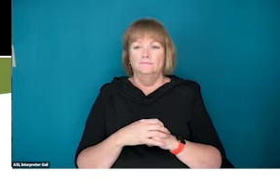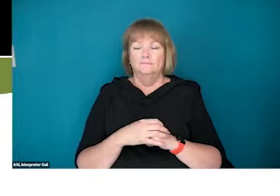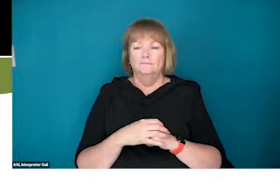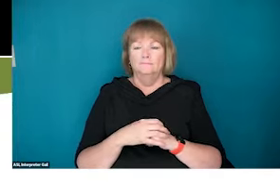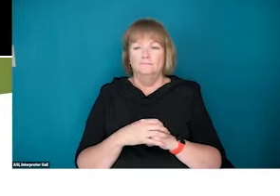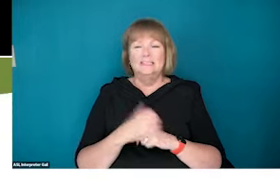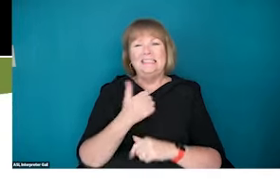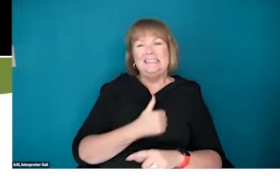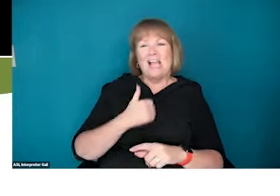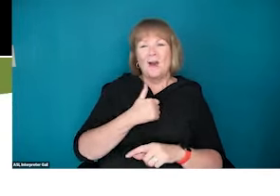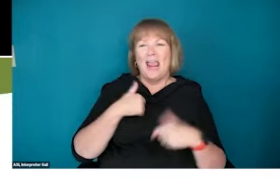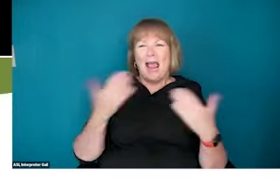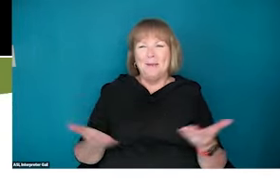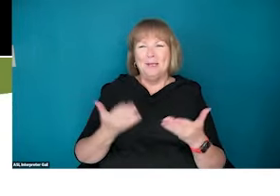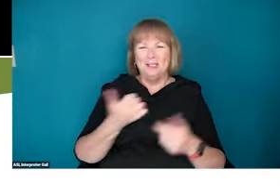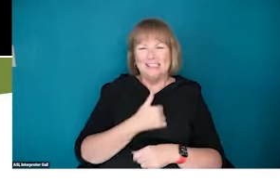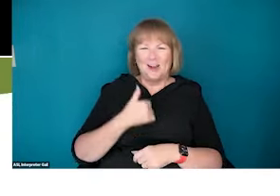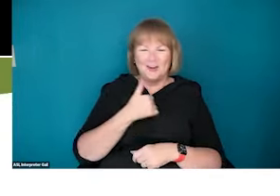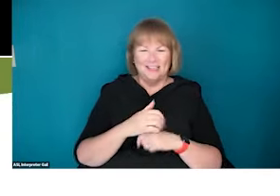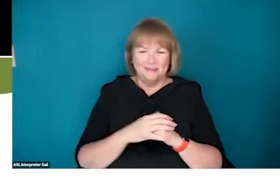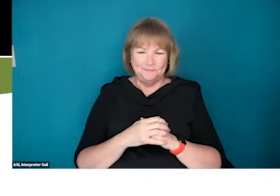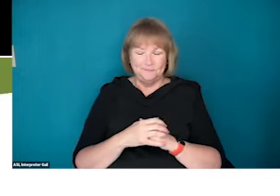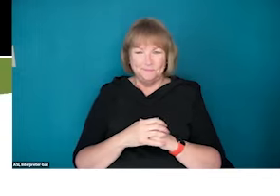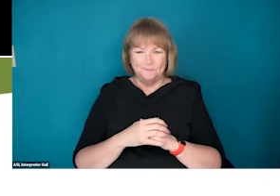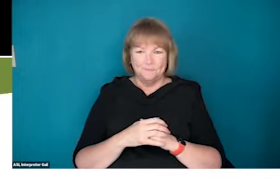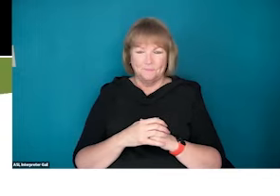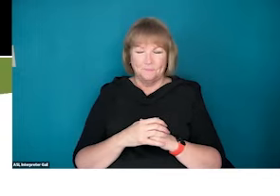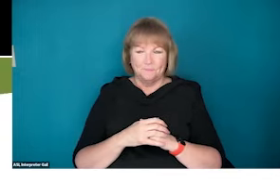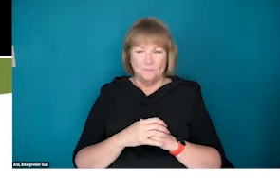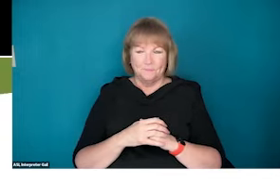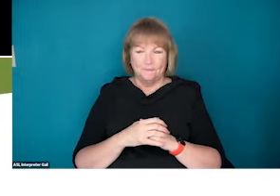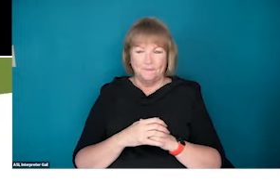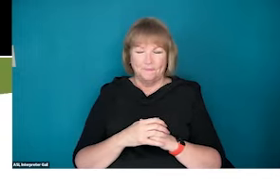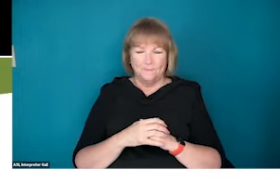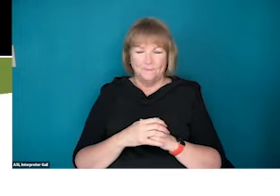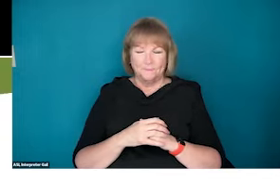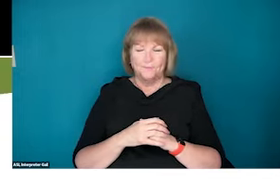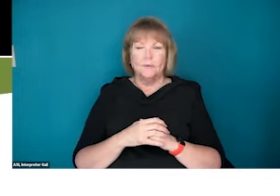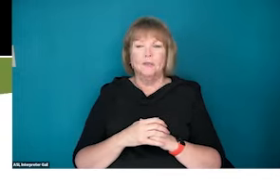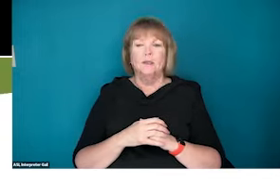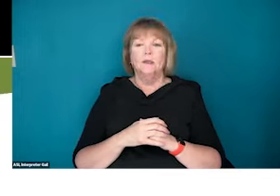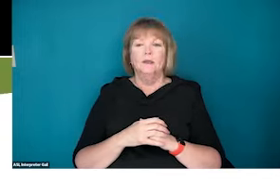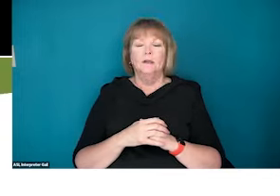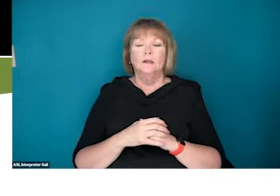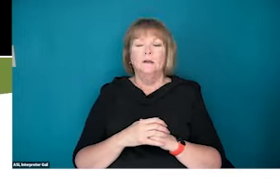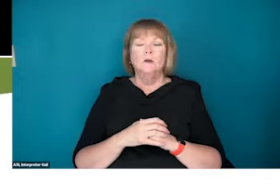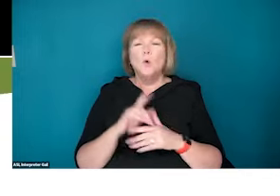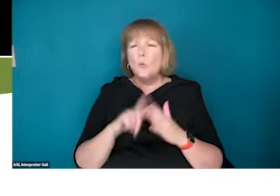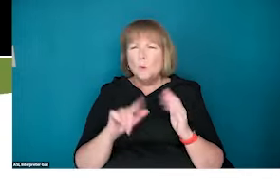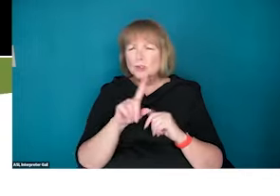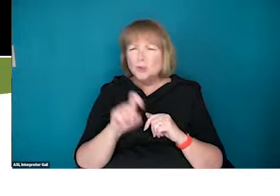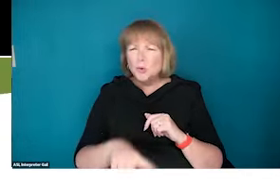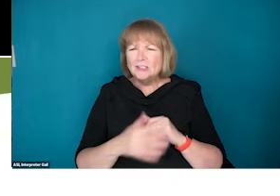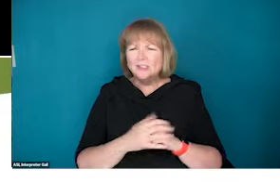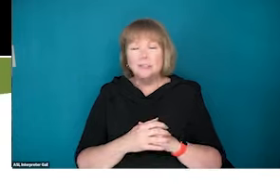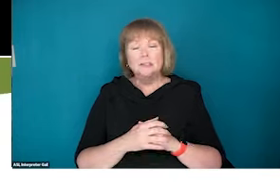¿Qué quieres que dos personas, que unas personas que se vinieron aquí a... lo que yo